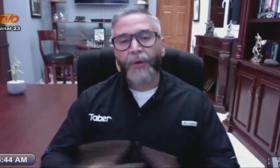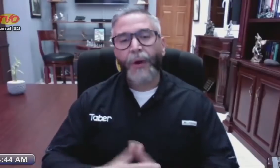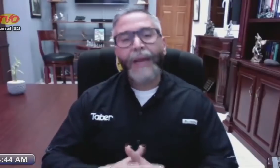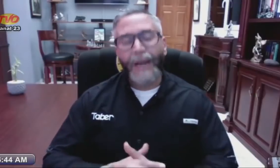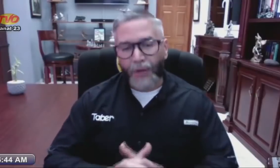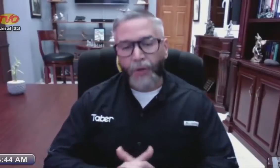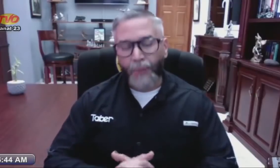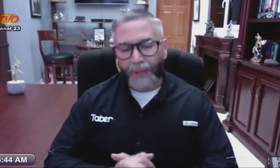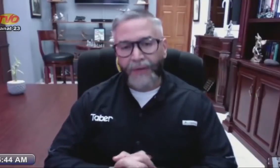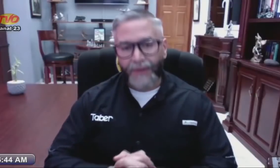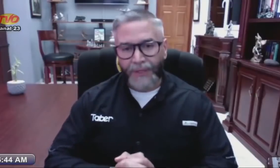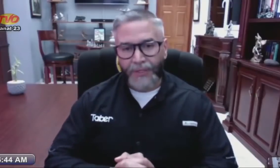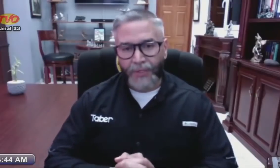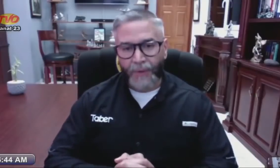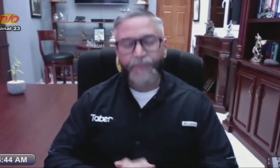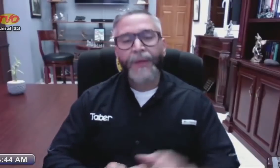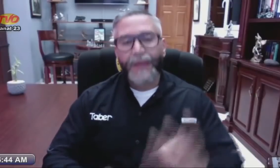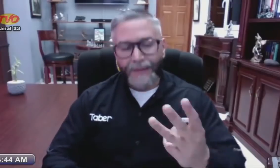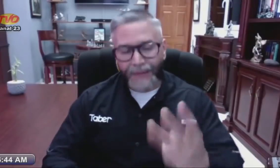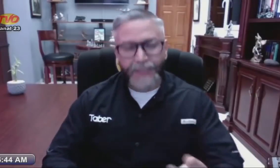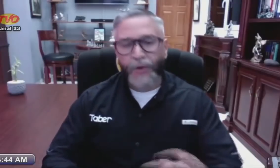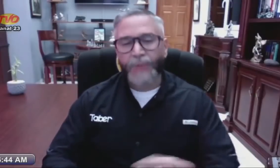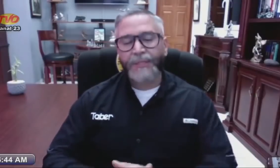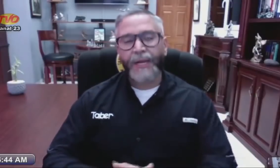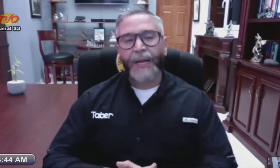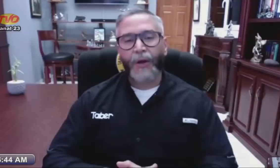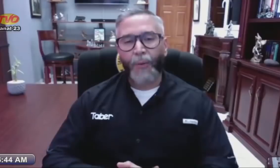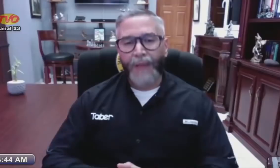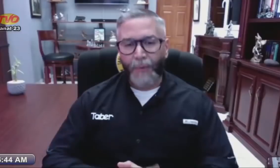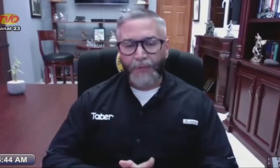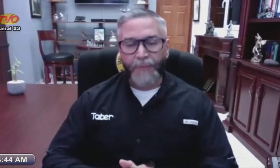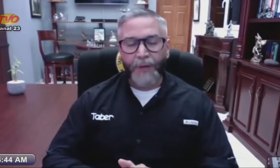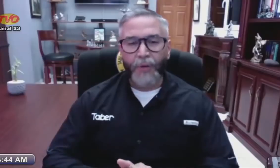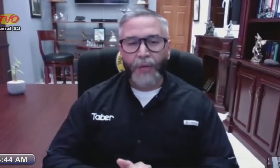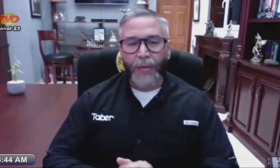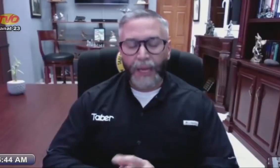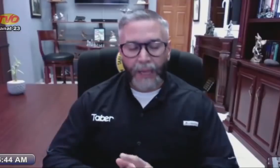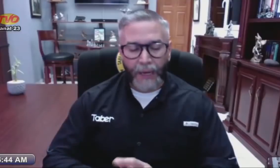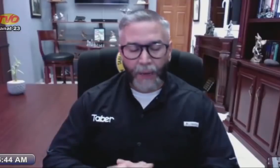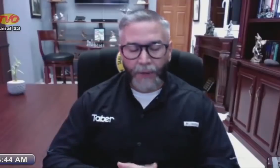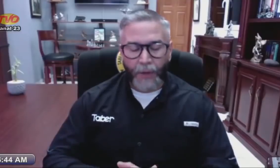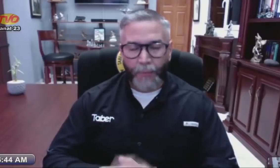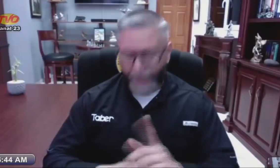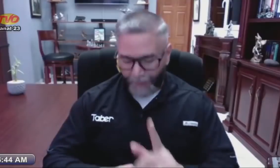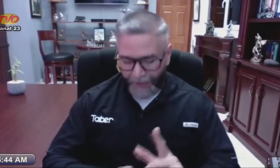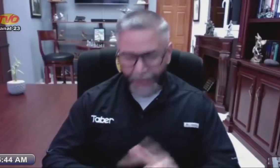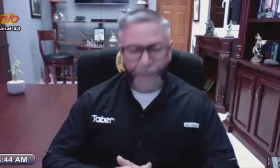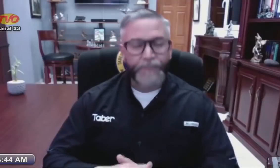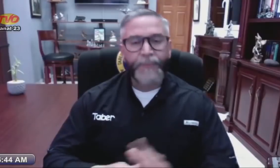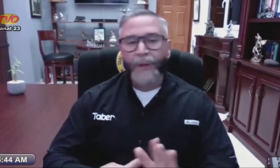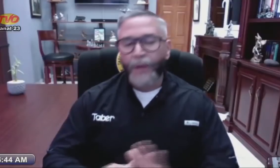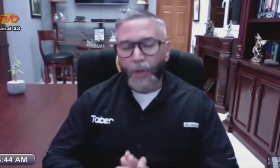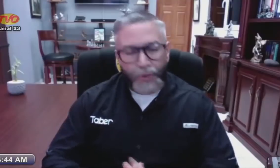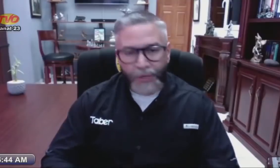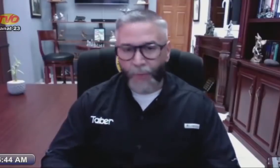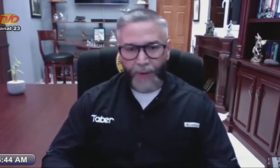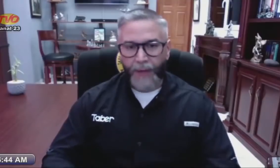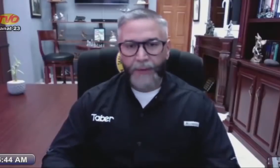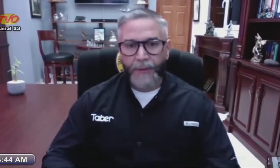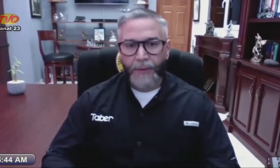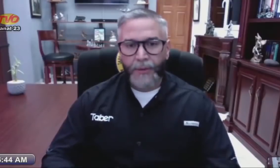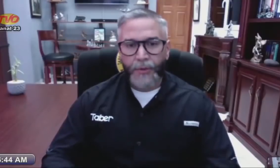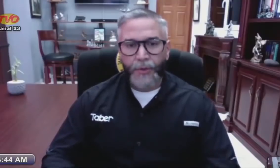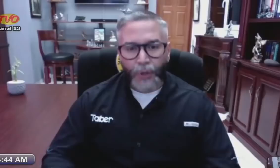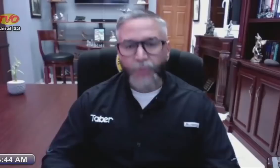convertirlo en el año de nuestra bendición por esas tres cosas que le recomendamos y perdón que quede 20 rumba la primera no se